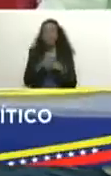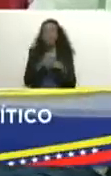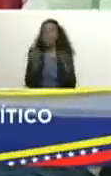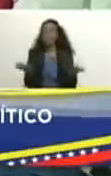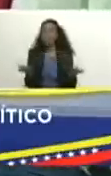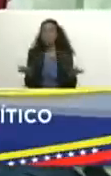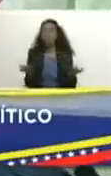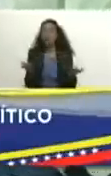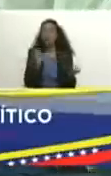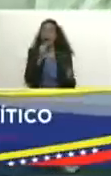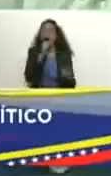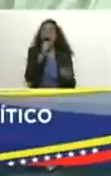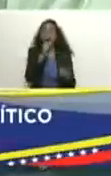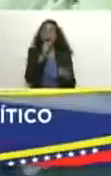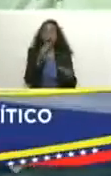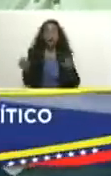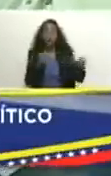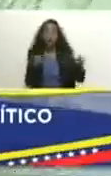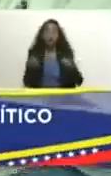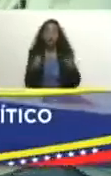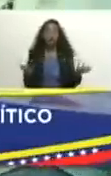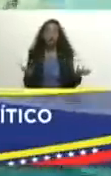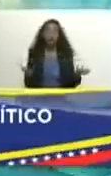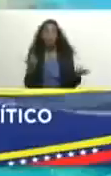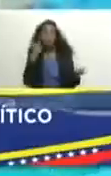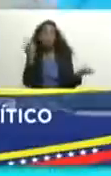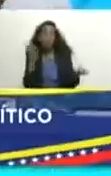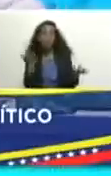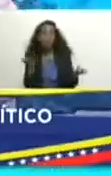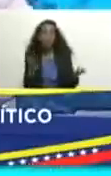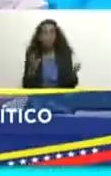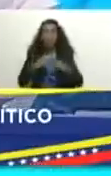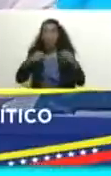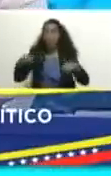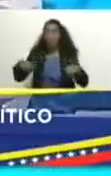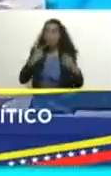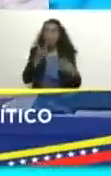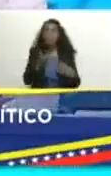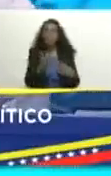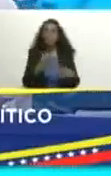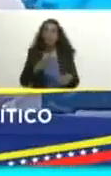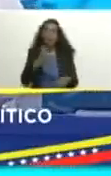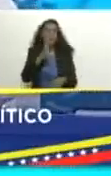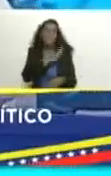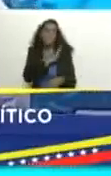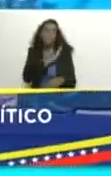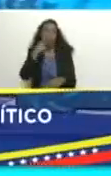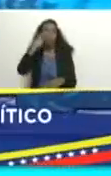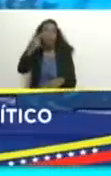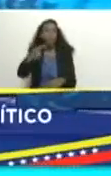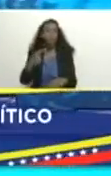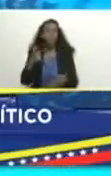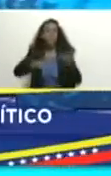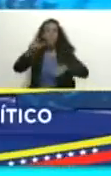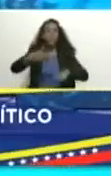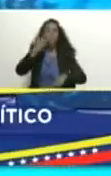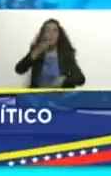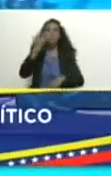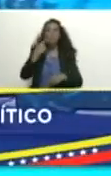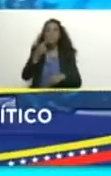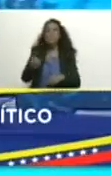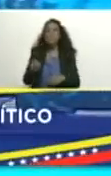Agua que no se mueve, se empicha. Ah, Castro Sotelo, tú que eres experto en dicho. ¿Ah? ¿Qué?